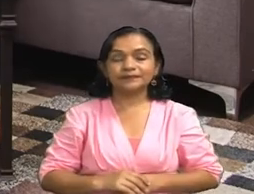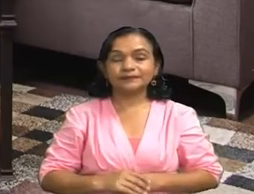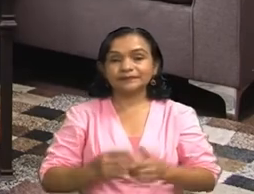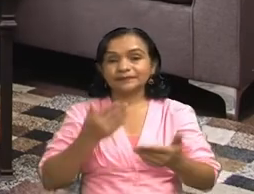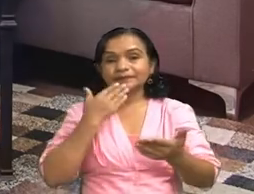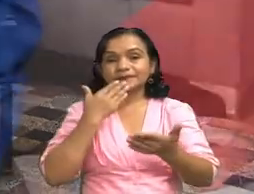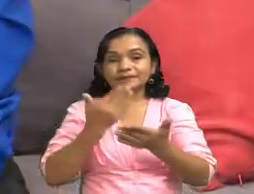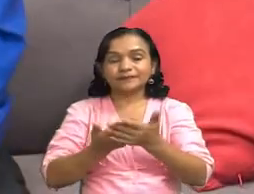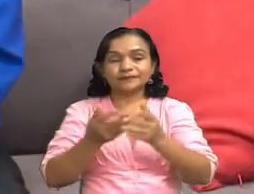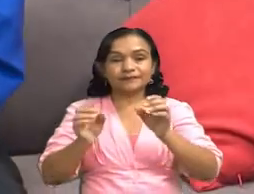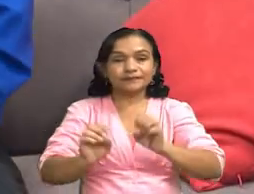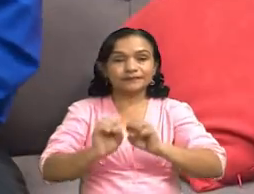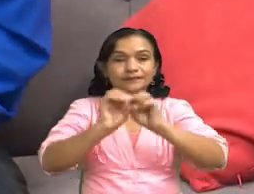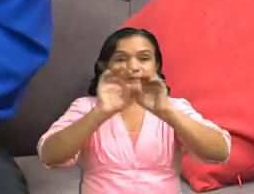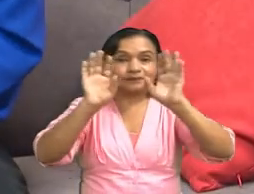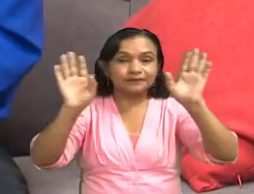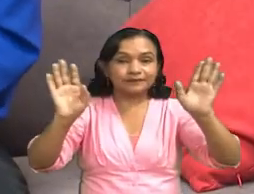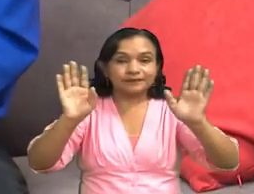Muchas gracias. Primero,